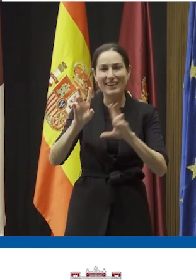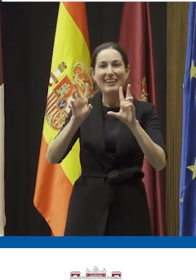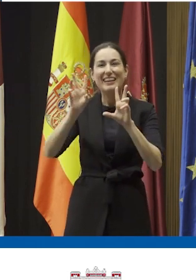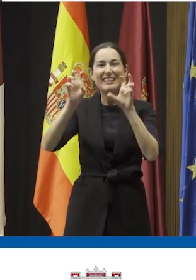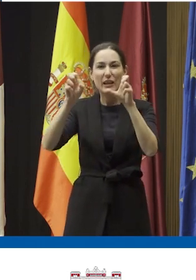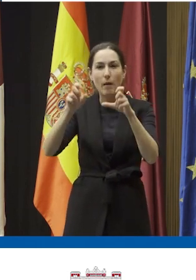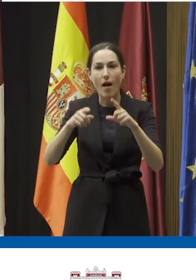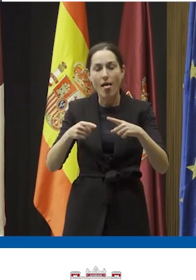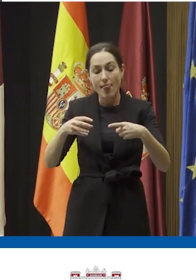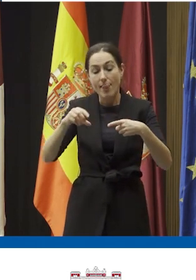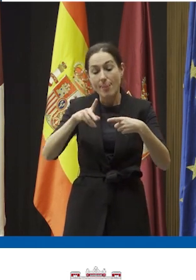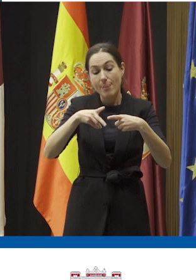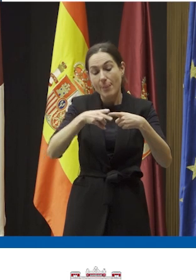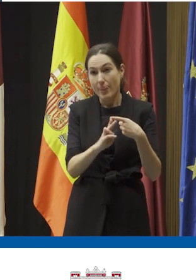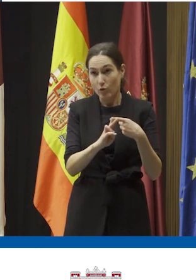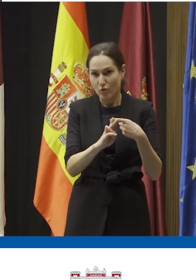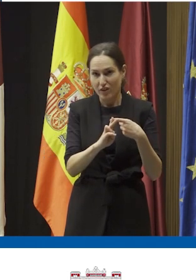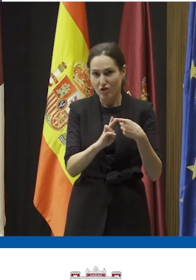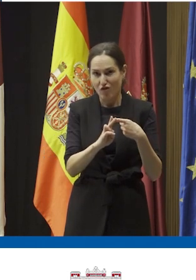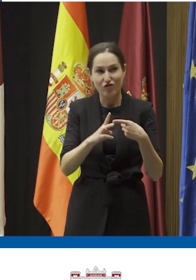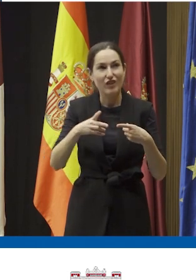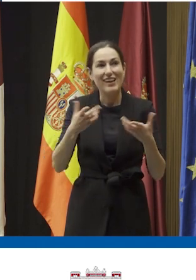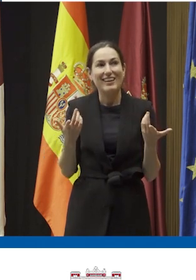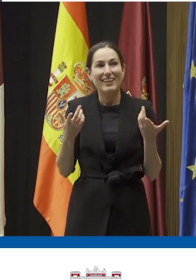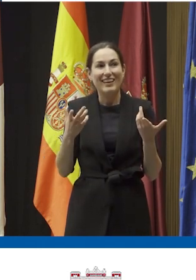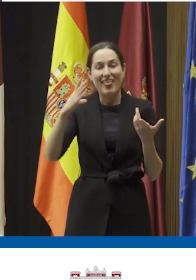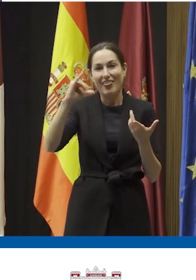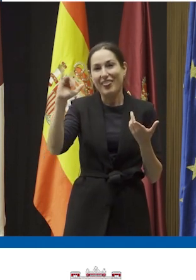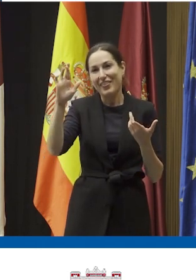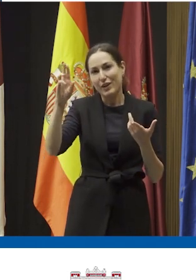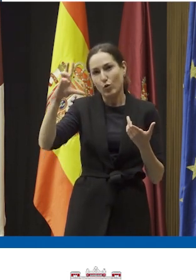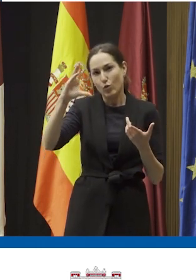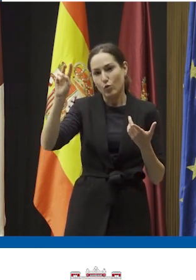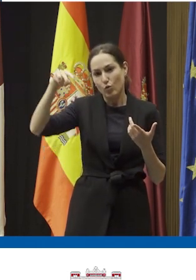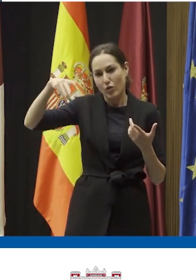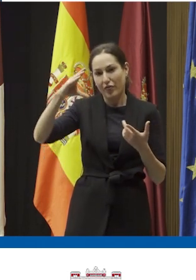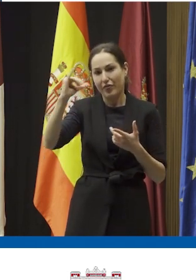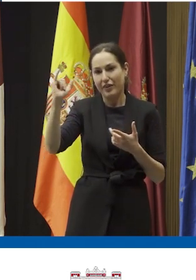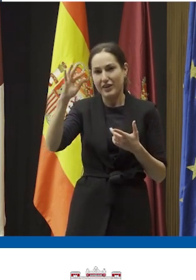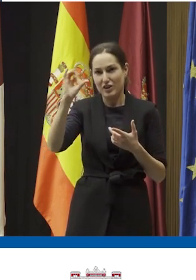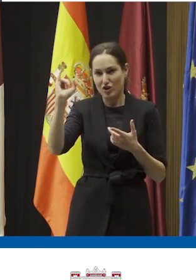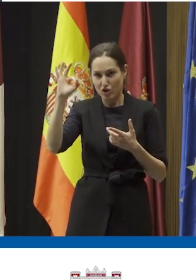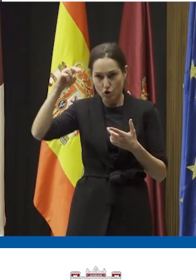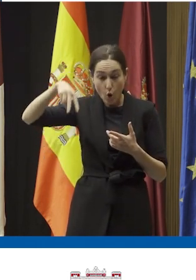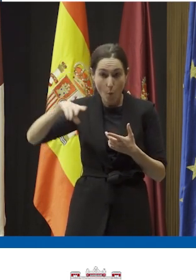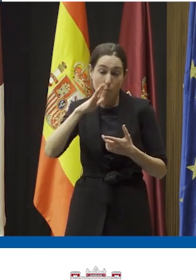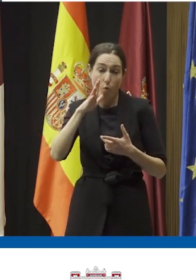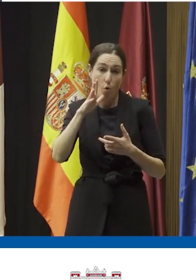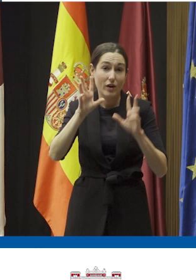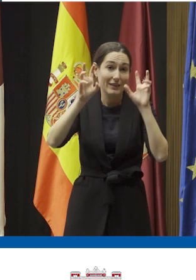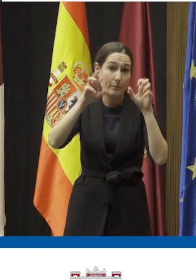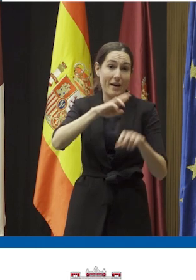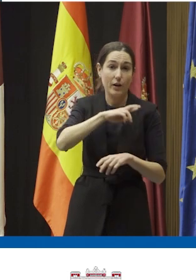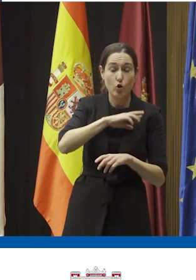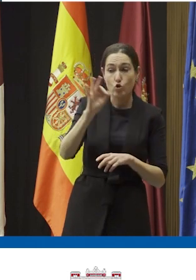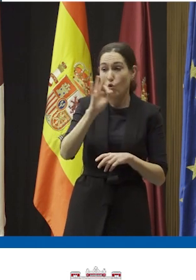circuncisión tan antigua como el propio hombre. Circuncisión por temas o motivos higiénicos o temas también